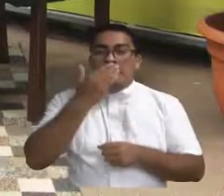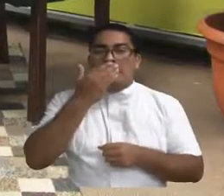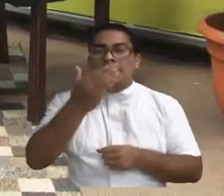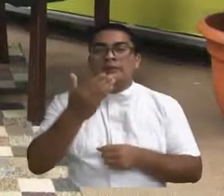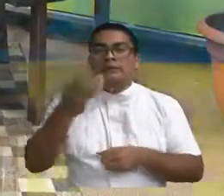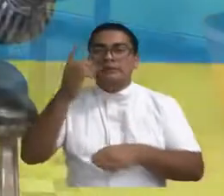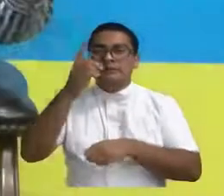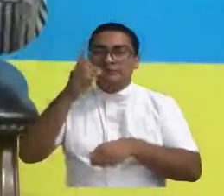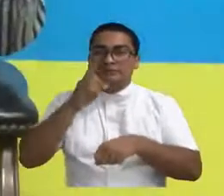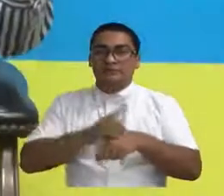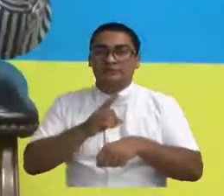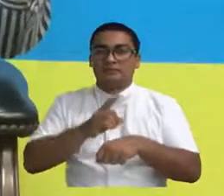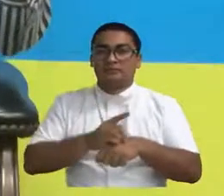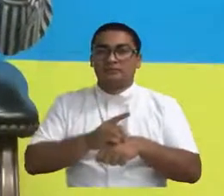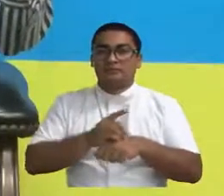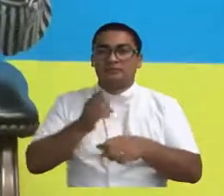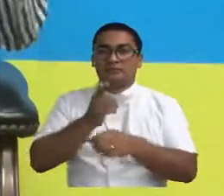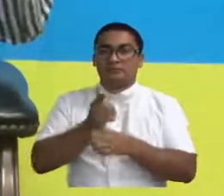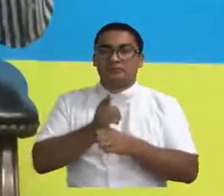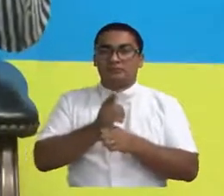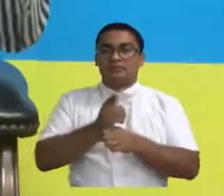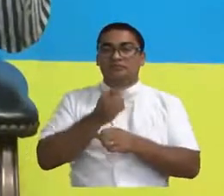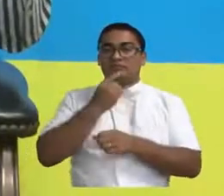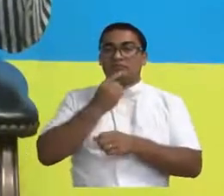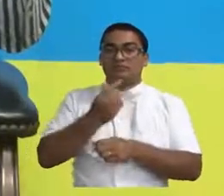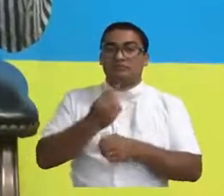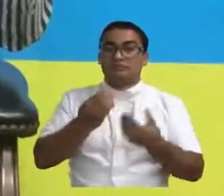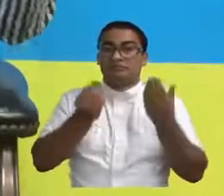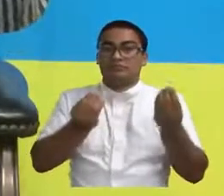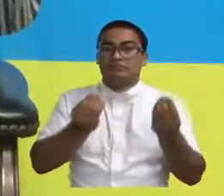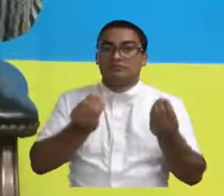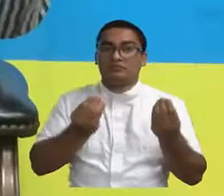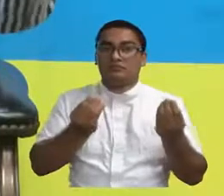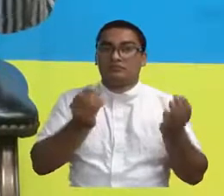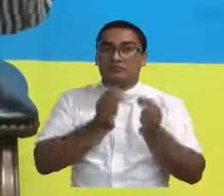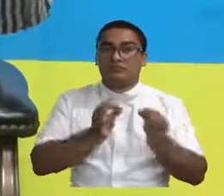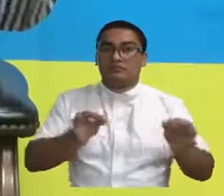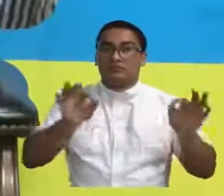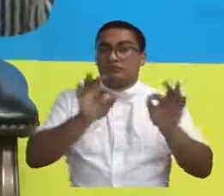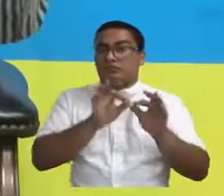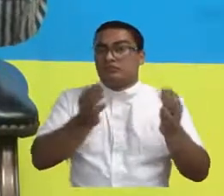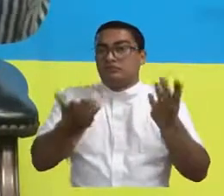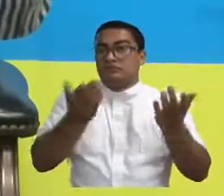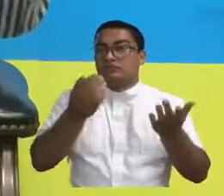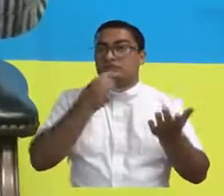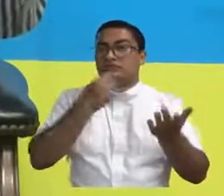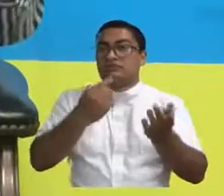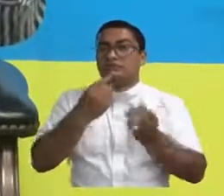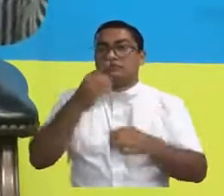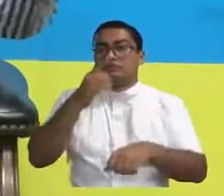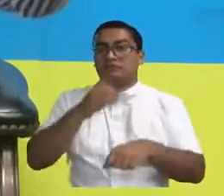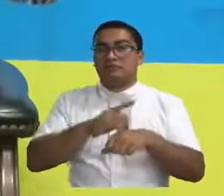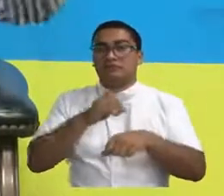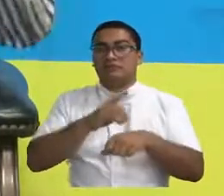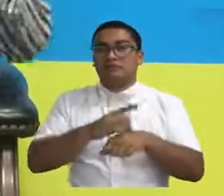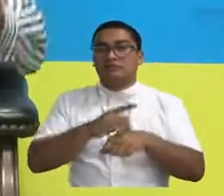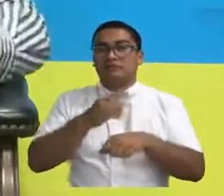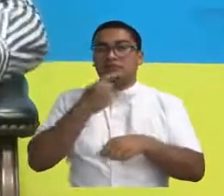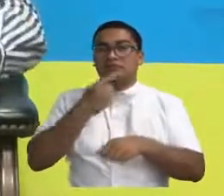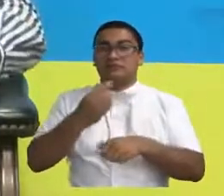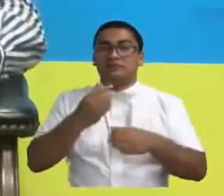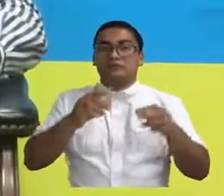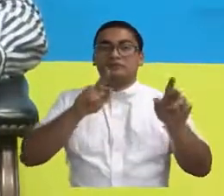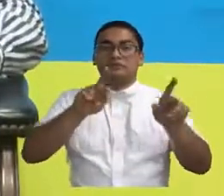¿verdad? ¿Cómo sabemos si un doctor? Tiene que tener mucho, tiene que salir ahí por lo menos un dato de él. Porque ahora